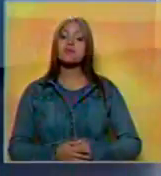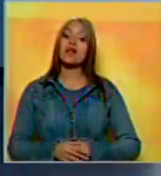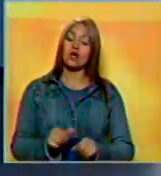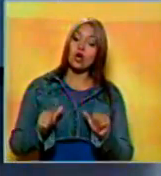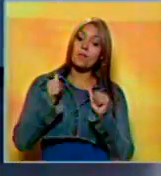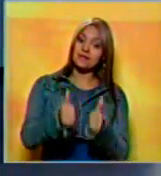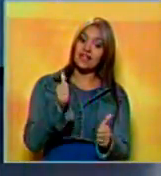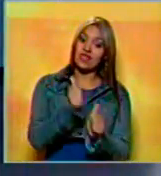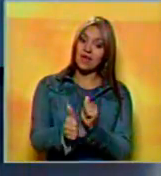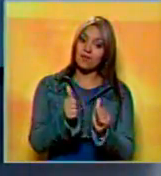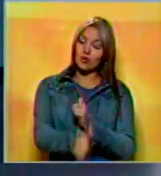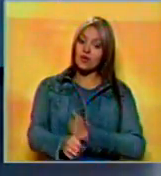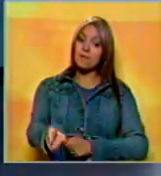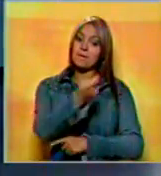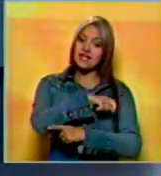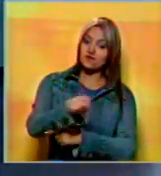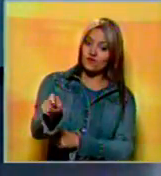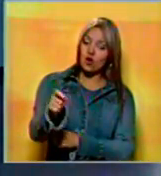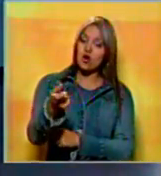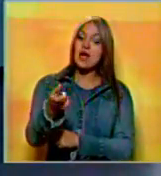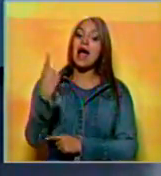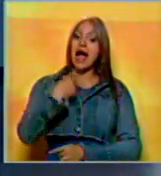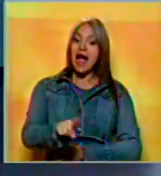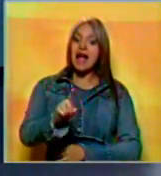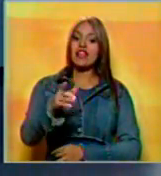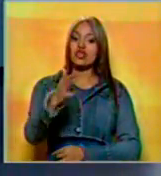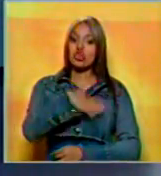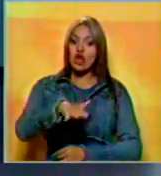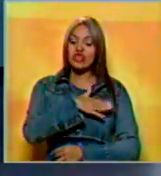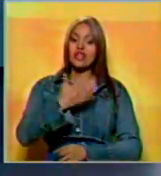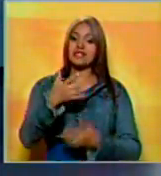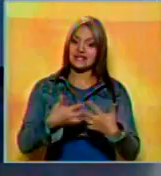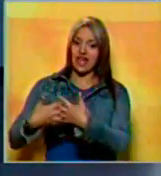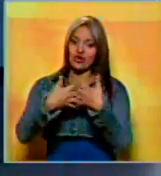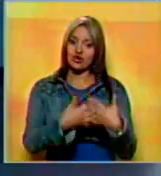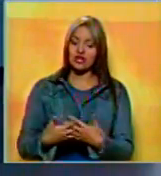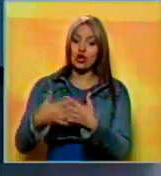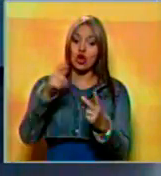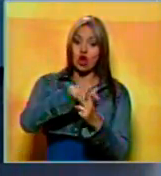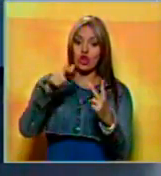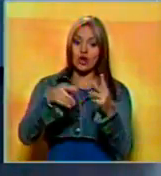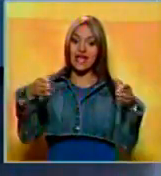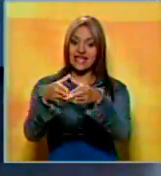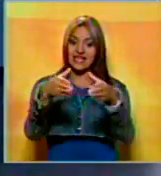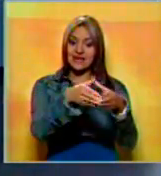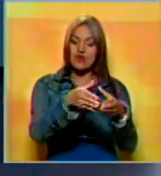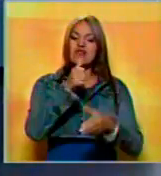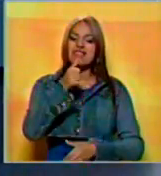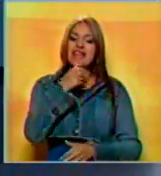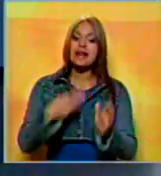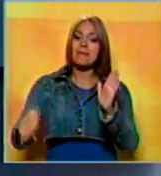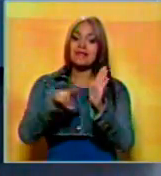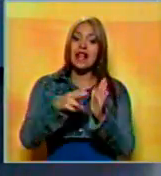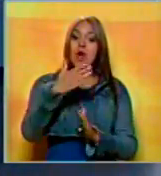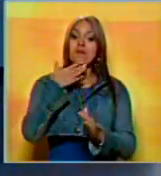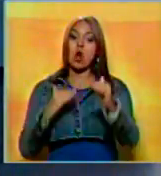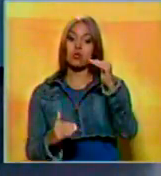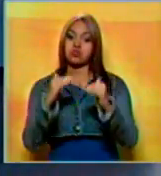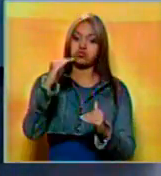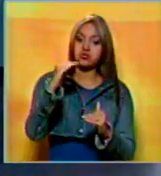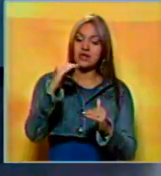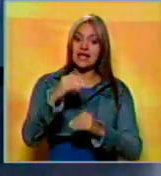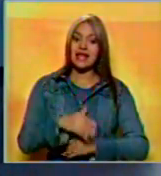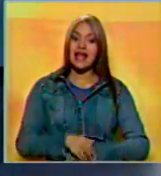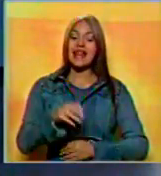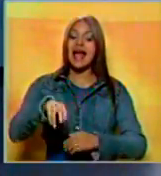Hola amigos, comenzamos los deportes con el béisbol de Grandes Ligas porque los Cardenales de San Luis y los Dodgers de Los Ángeles ratificaron su favoritismo, tomaron ventaja en las series